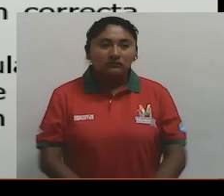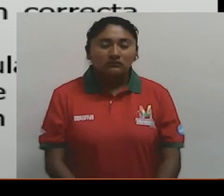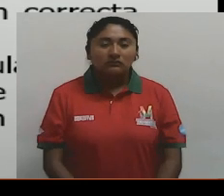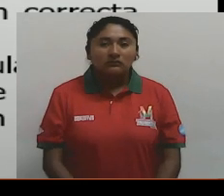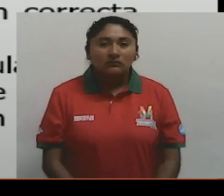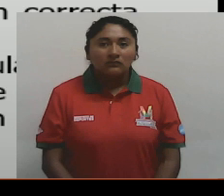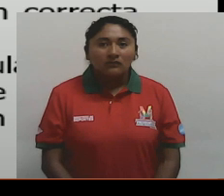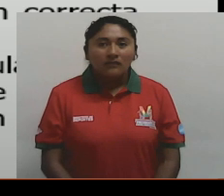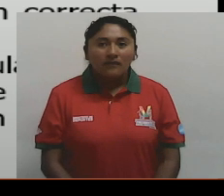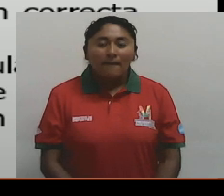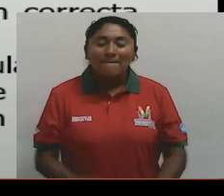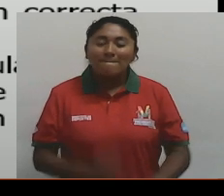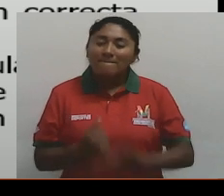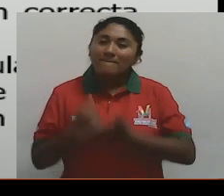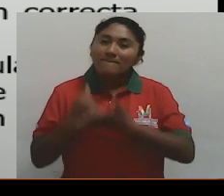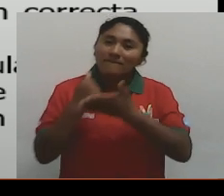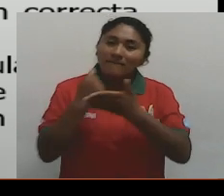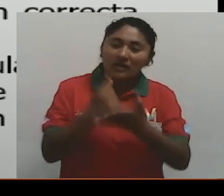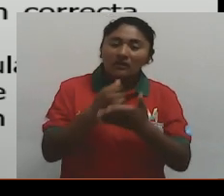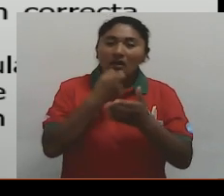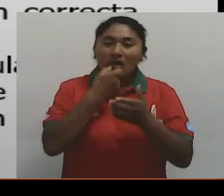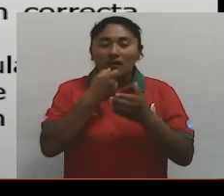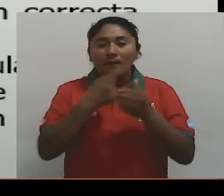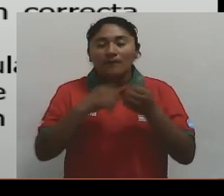La cooperación entre los árbitros.